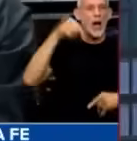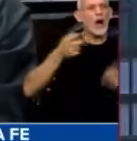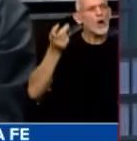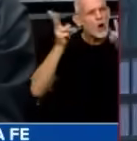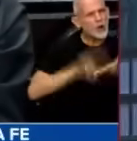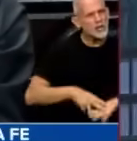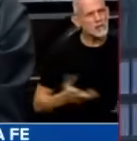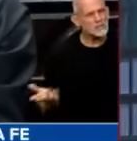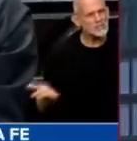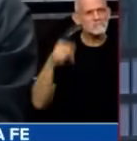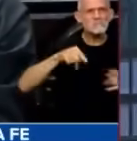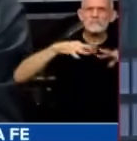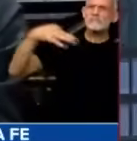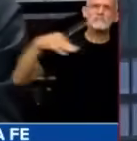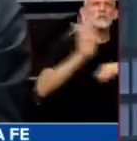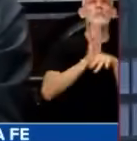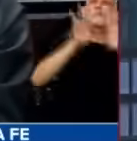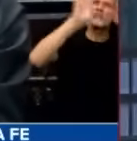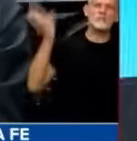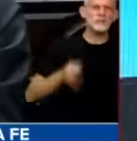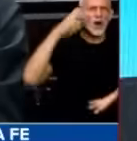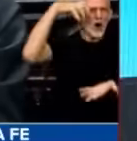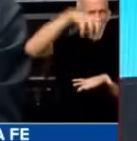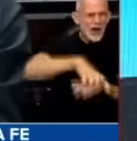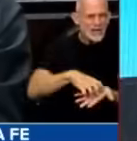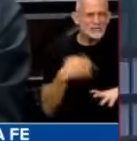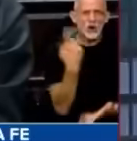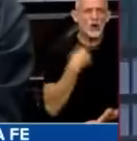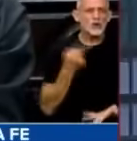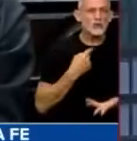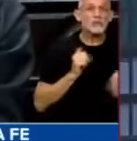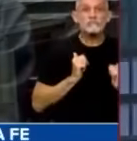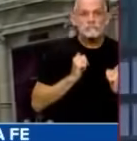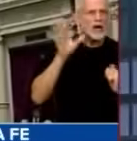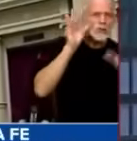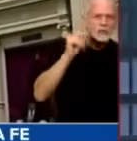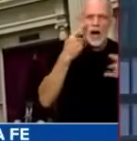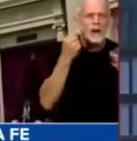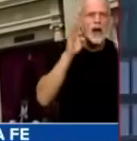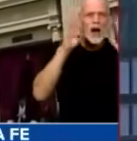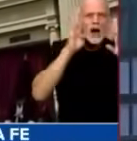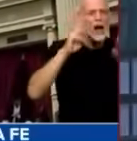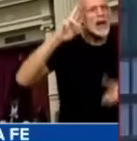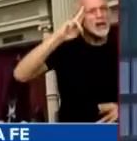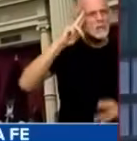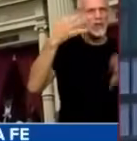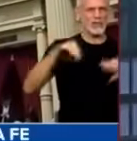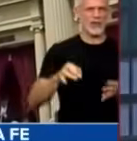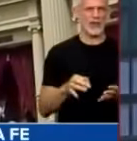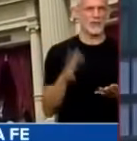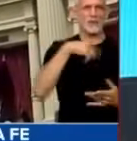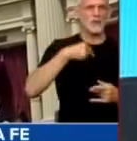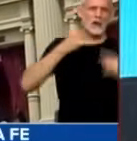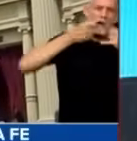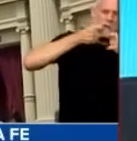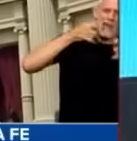van a hacer esta sesión. Sí, sí, sí. Porque esto es protocolar. Y ahí apareció la históricamente palabra. Históricamente la izquierda se abstiene en estas votaciones. Sí. Y ahí y Pablo, nunca le dicen andar a